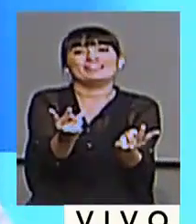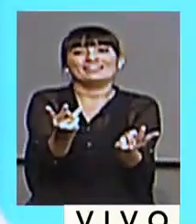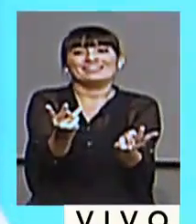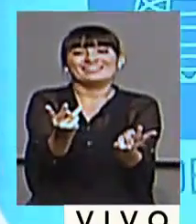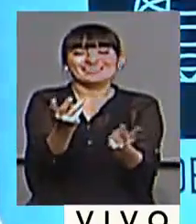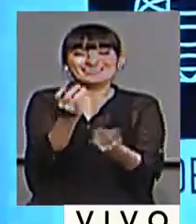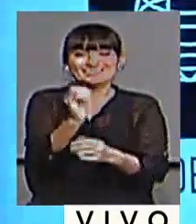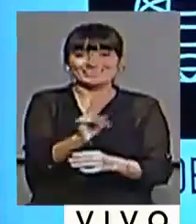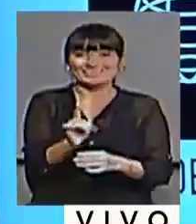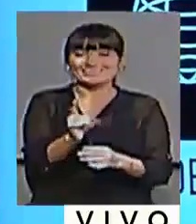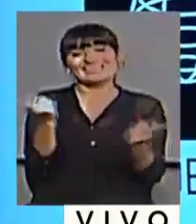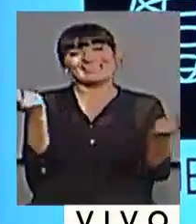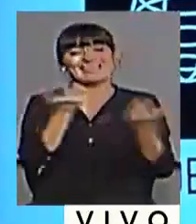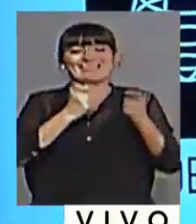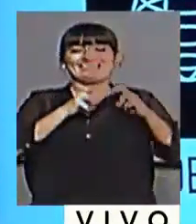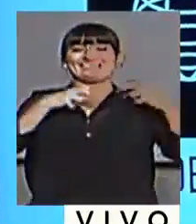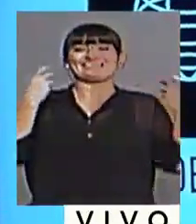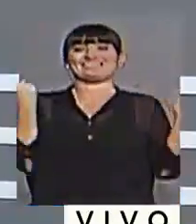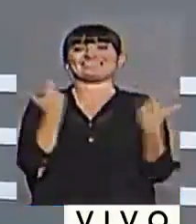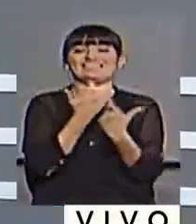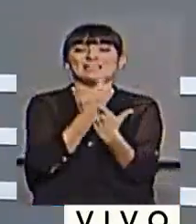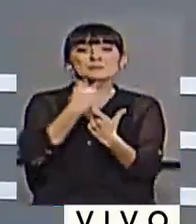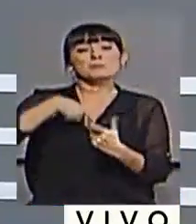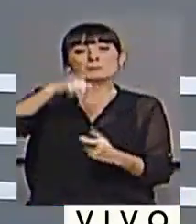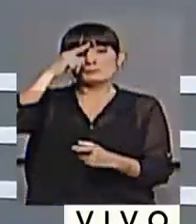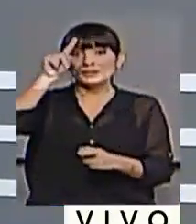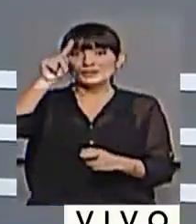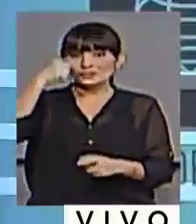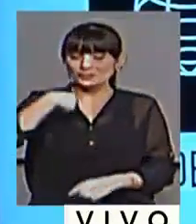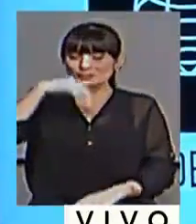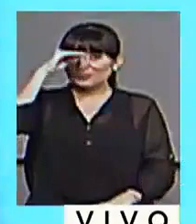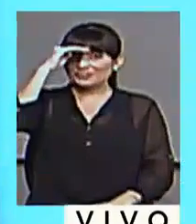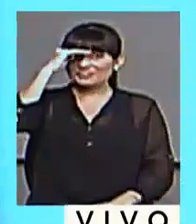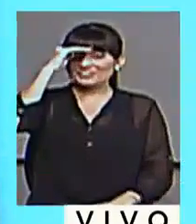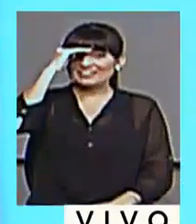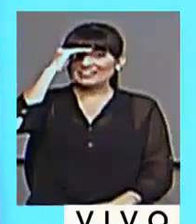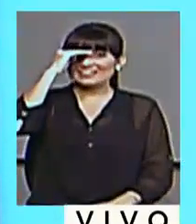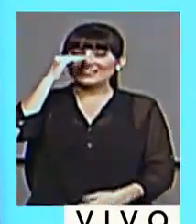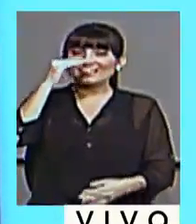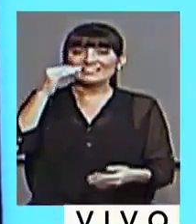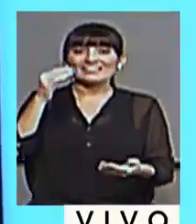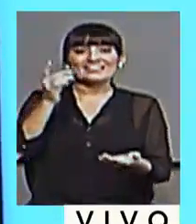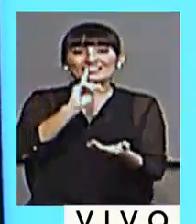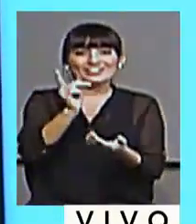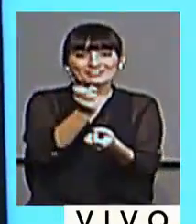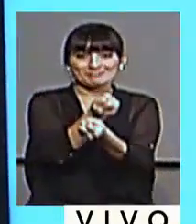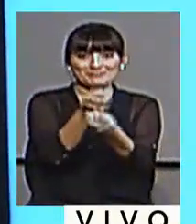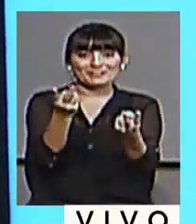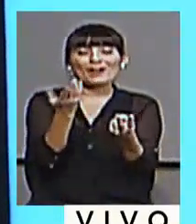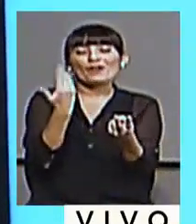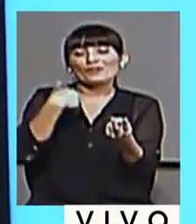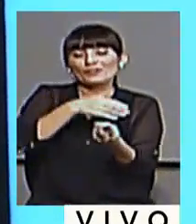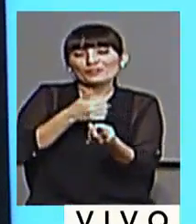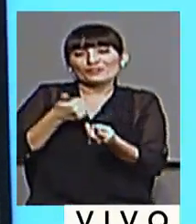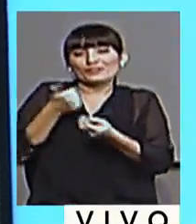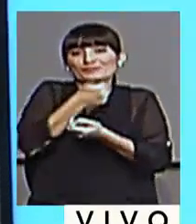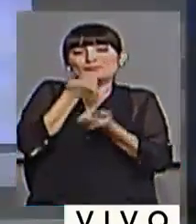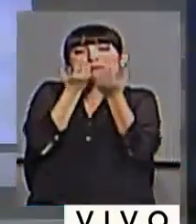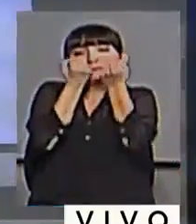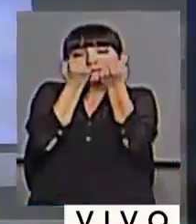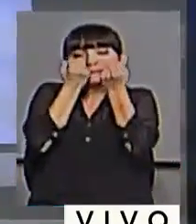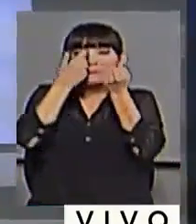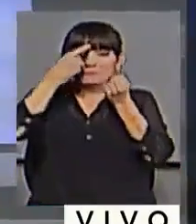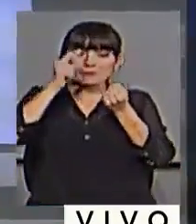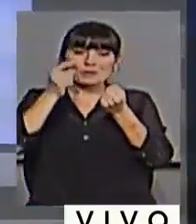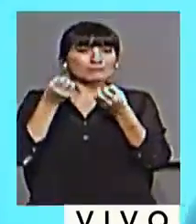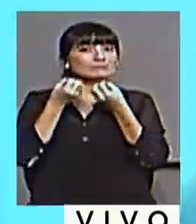no. Pero yo voy a confiar en que no va a salir de nosotros. Pero la